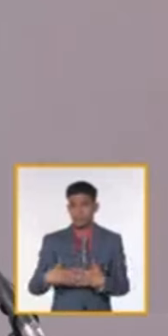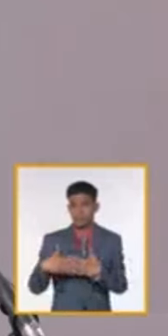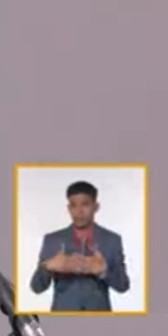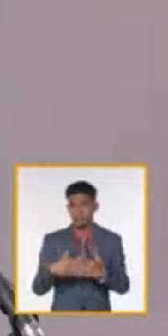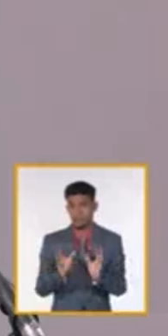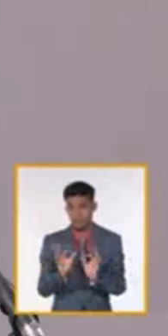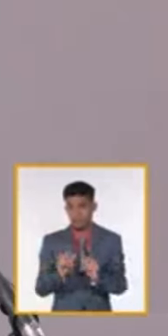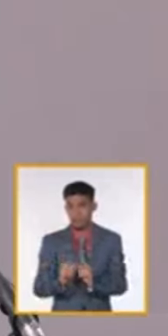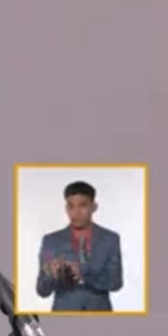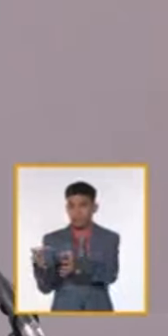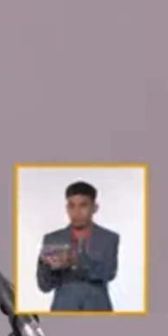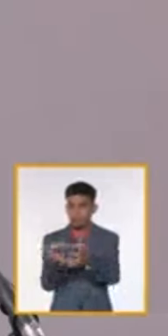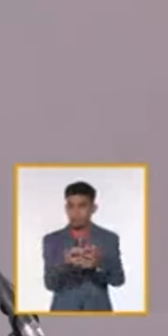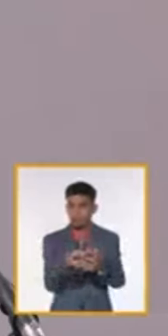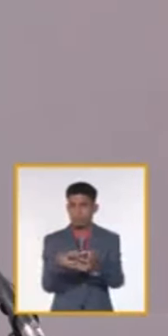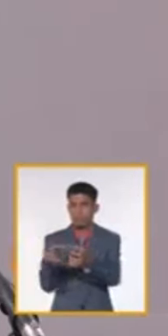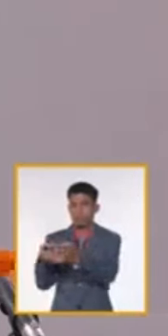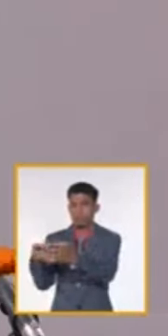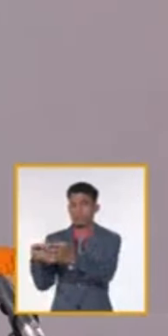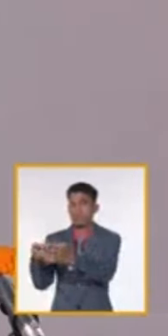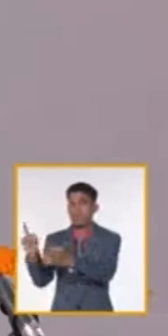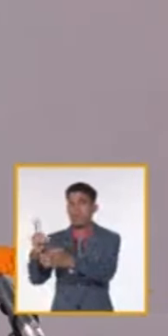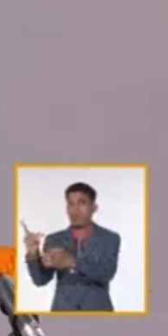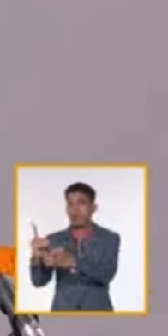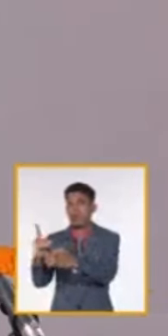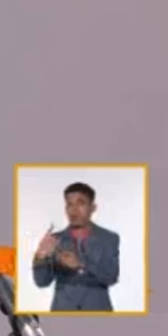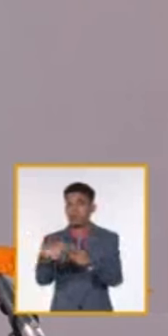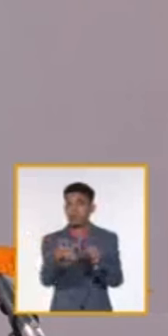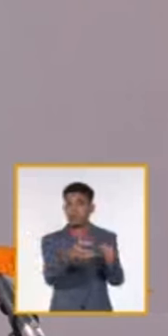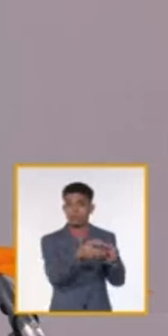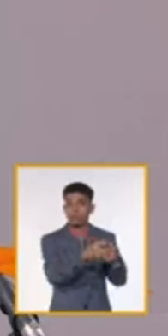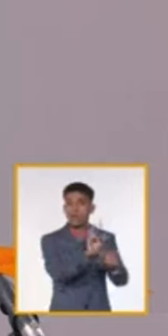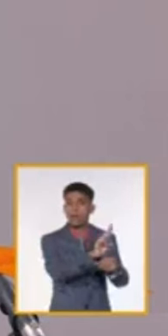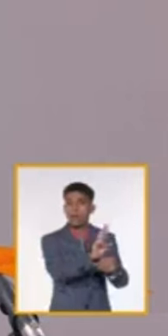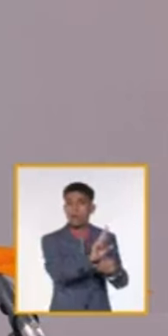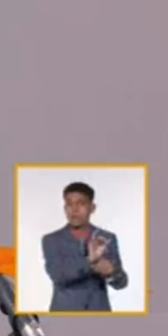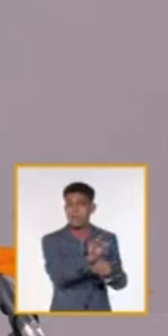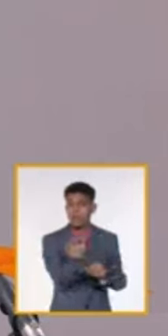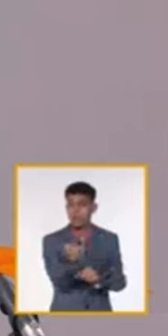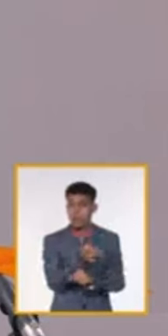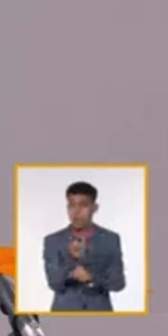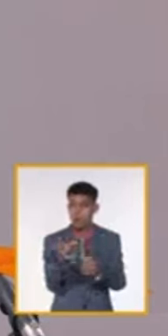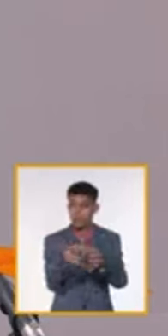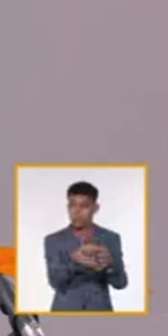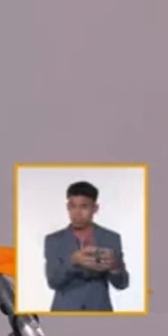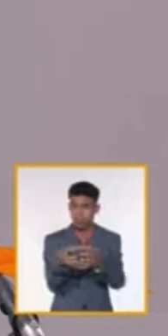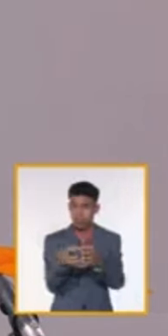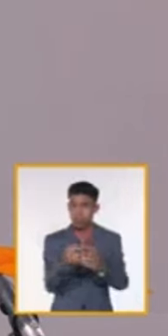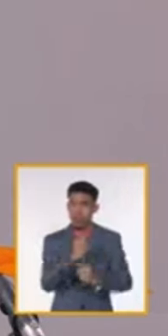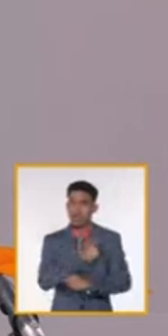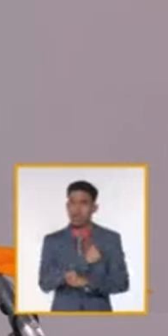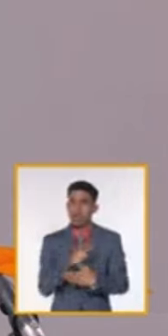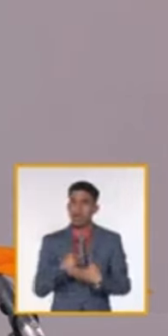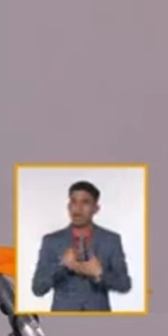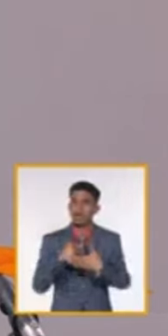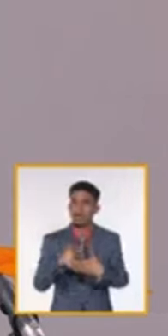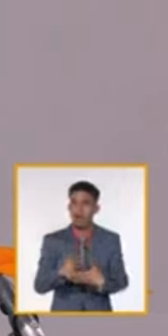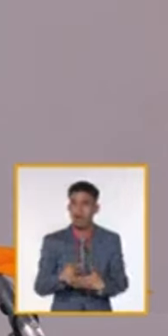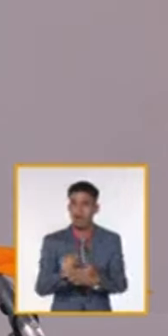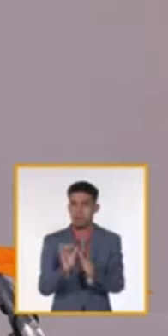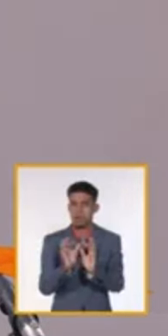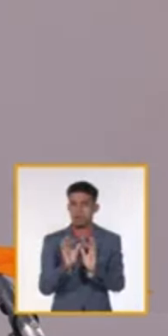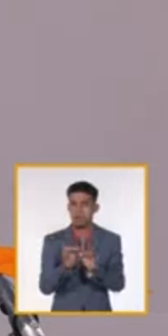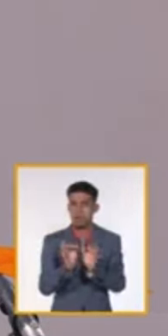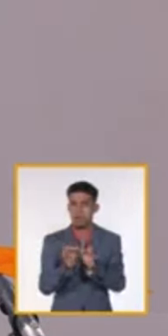han asumido una postura bastante unificada de no solamente apoyar de manera incondicional al Estado de Israel en